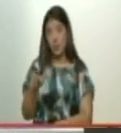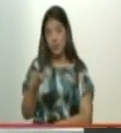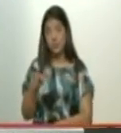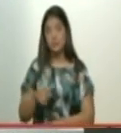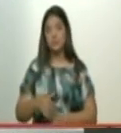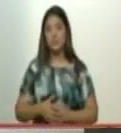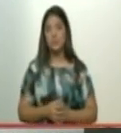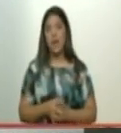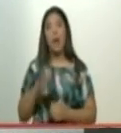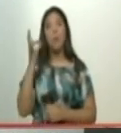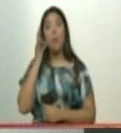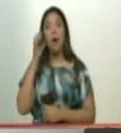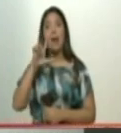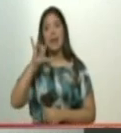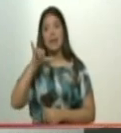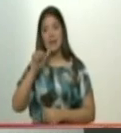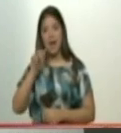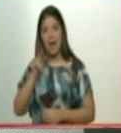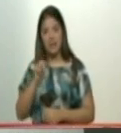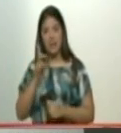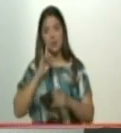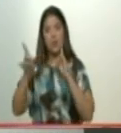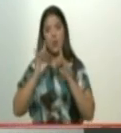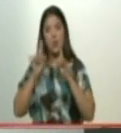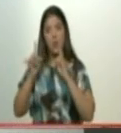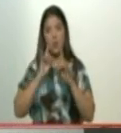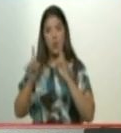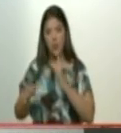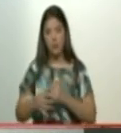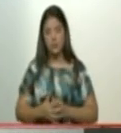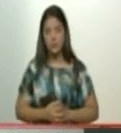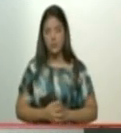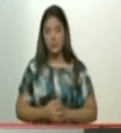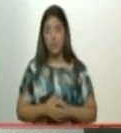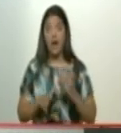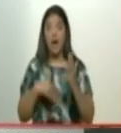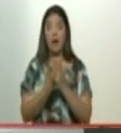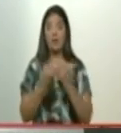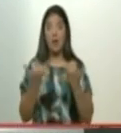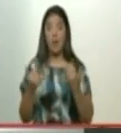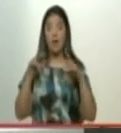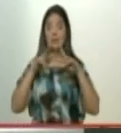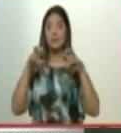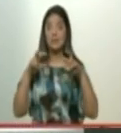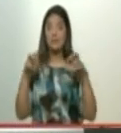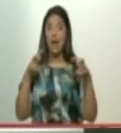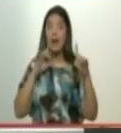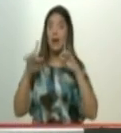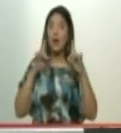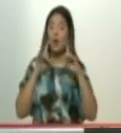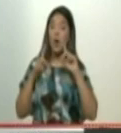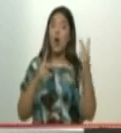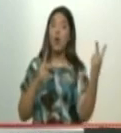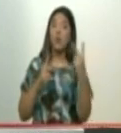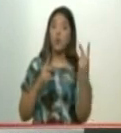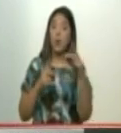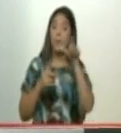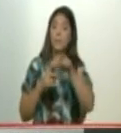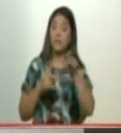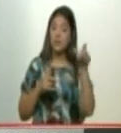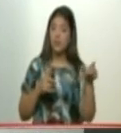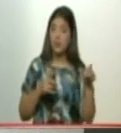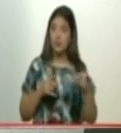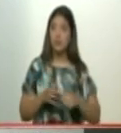y la ciudadana Liana Ixa Argueta González. En los actuales momentos se analiza la relación de llamadas entre los ciudadanos Trejo